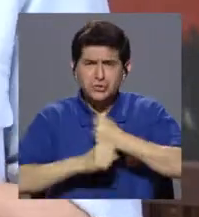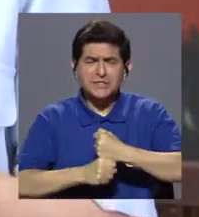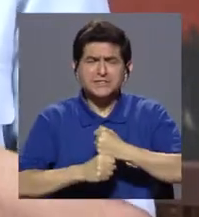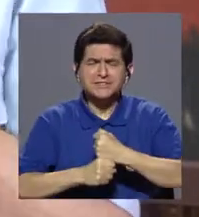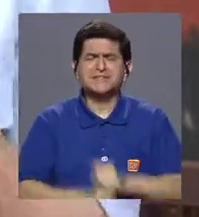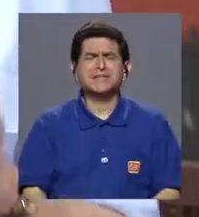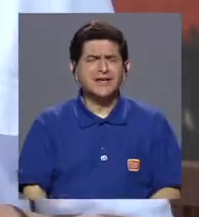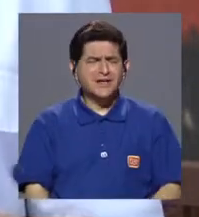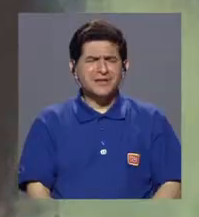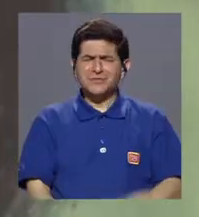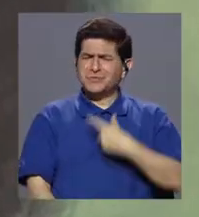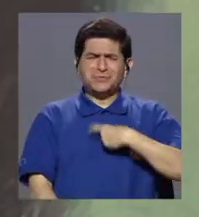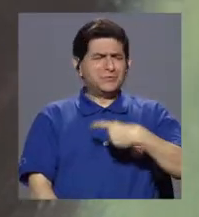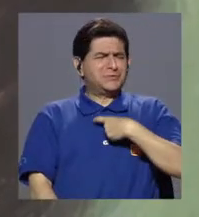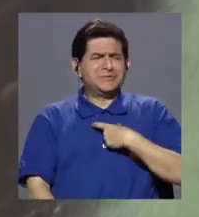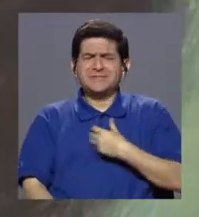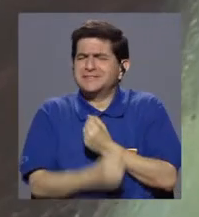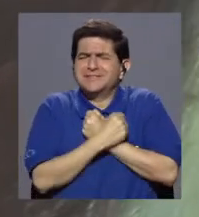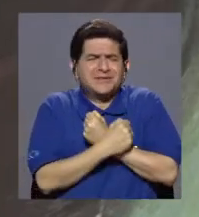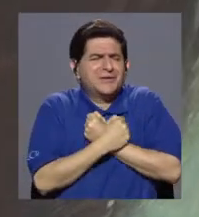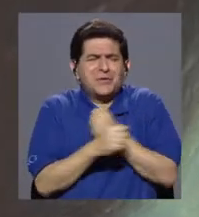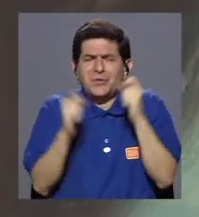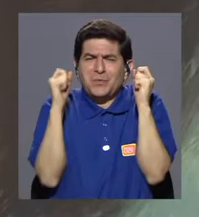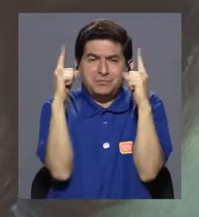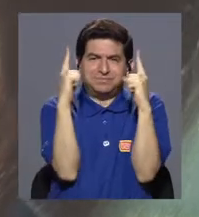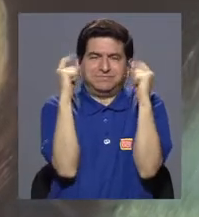un gusto y una pasión increíble.